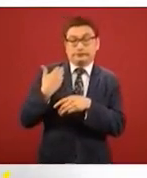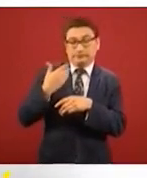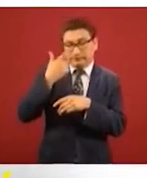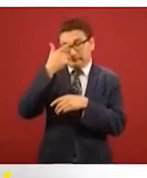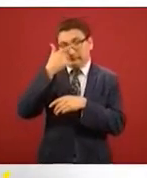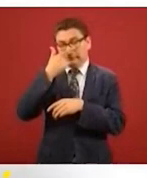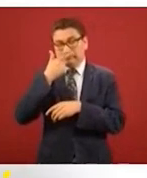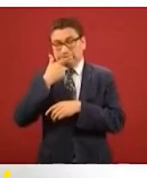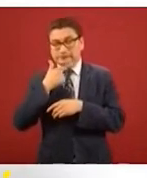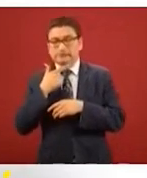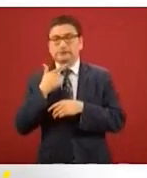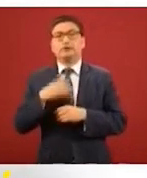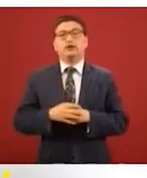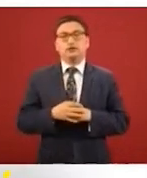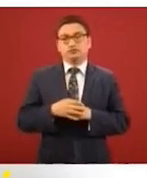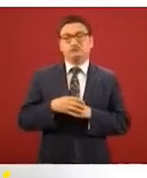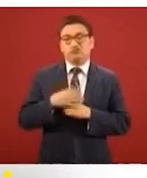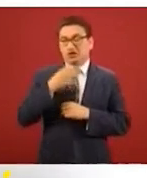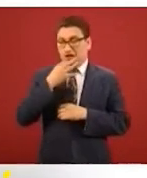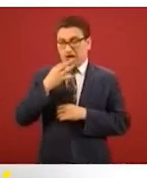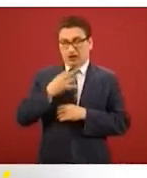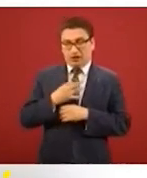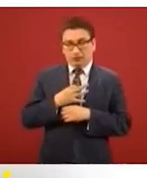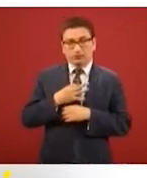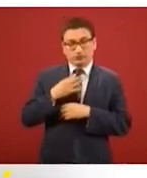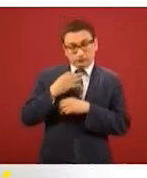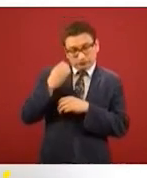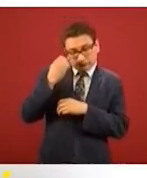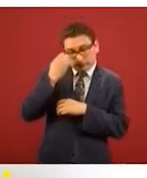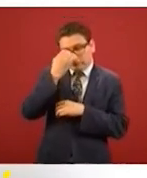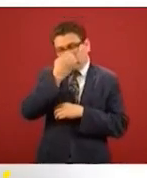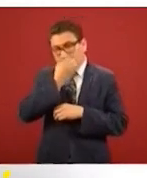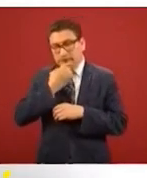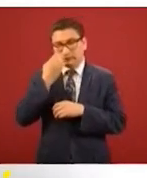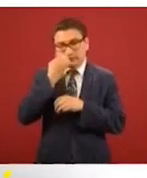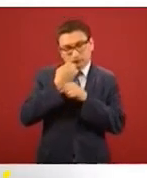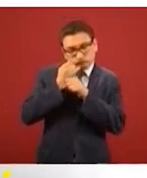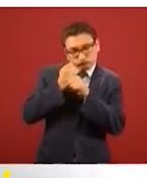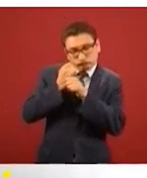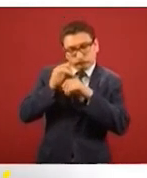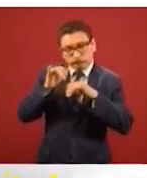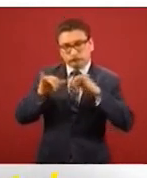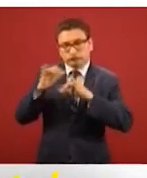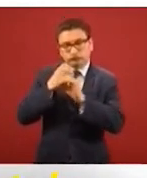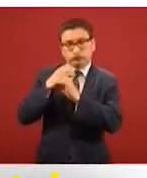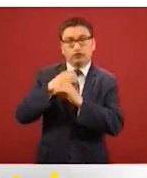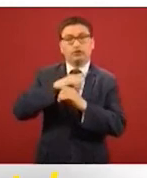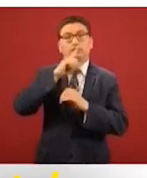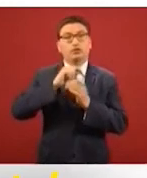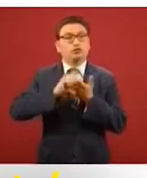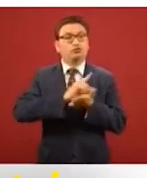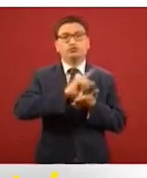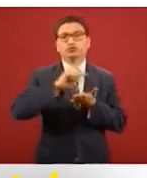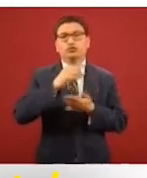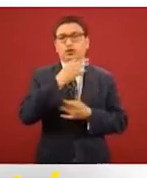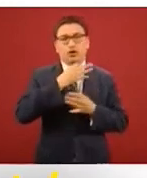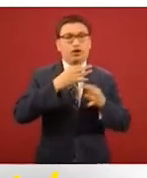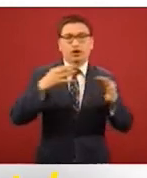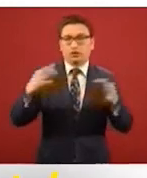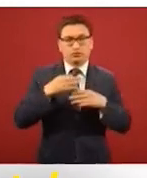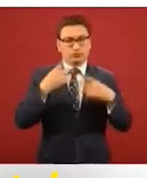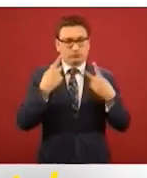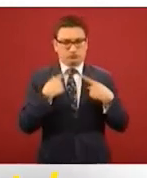noche nos informaron que existía una prueba reactiva. Esto en su momento lo informamos vía Twitter, nos pusimos en contacto con los